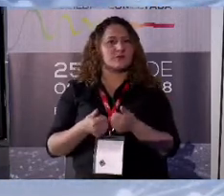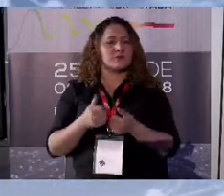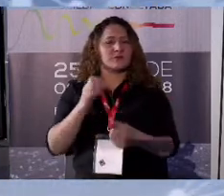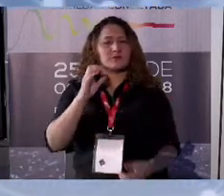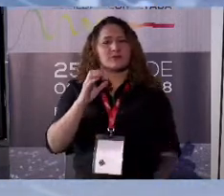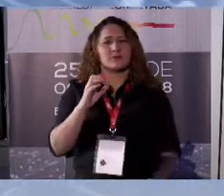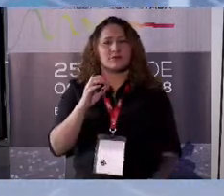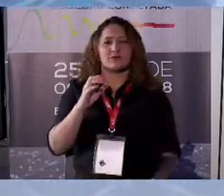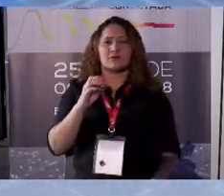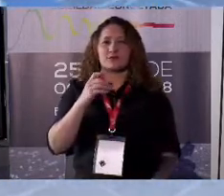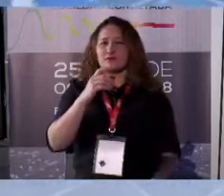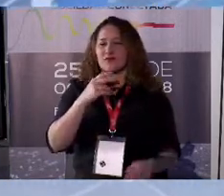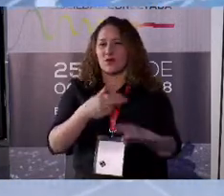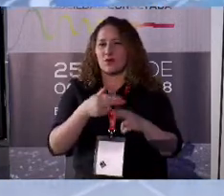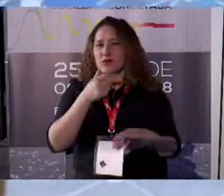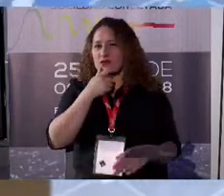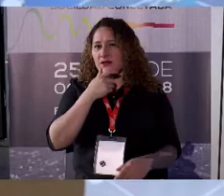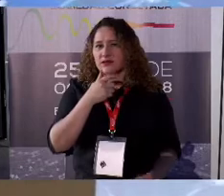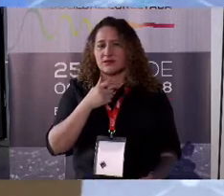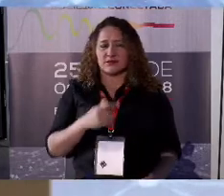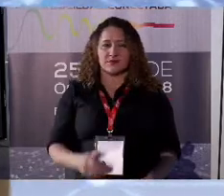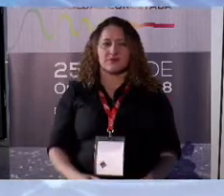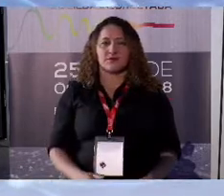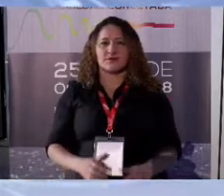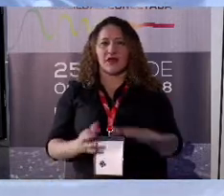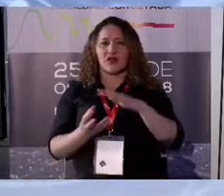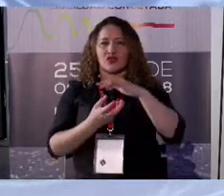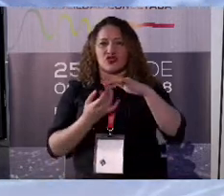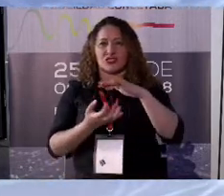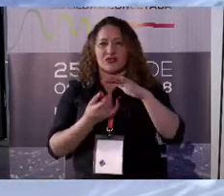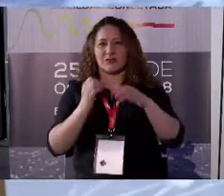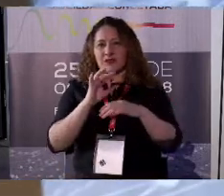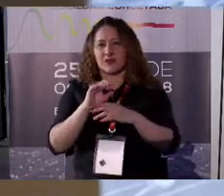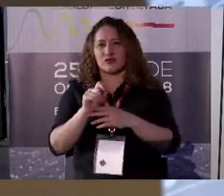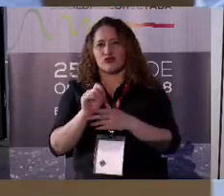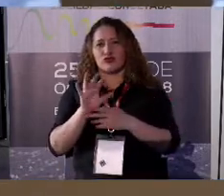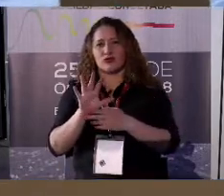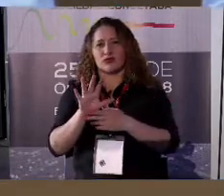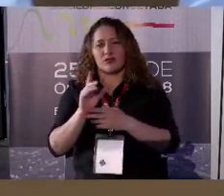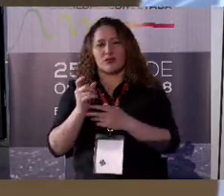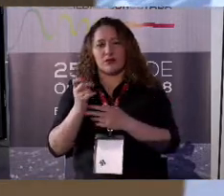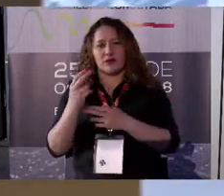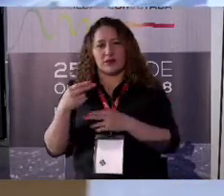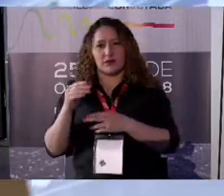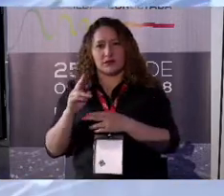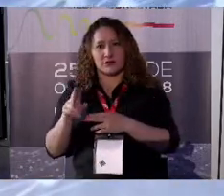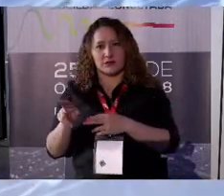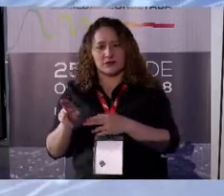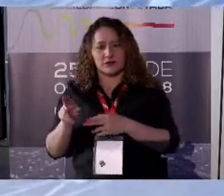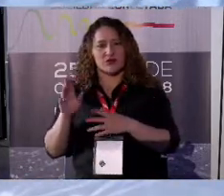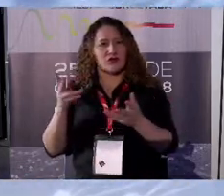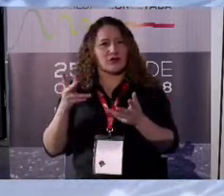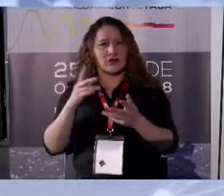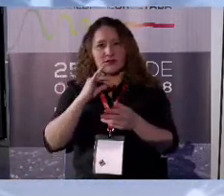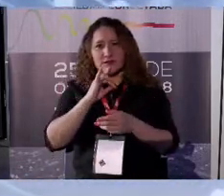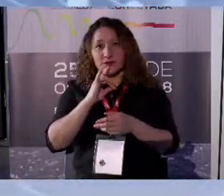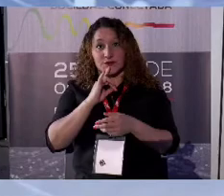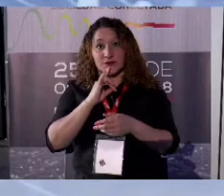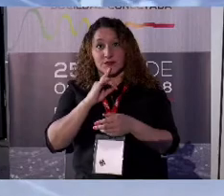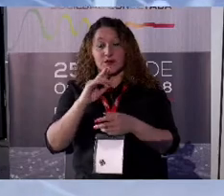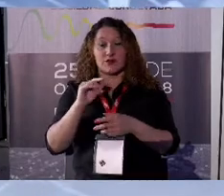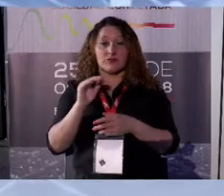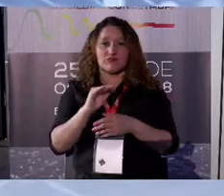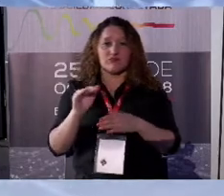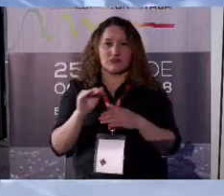Citizens Broadband Radio Services o el ecosistema de 3.5 GHz en Estados Unidos. Es un sistema de prioridades, de